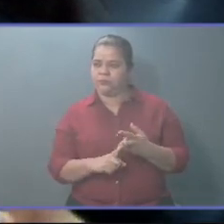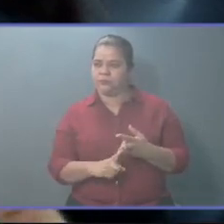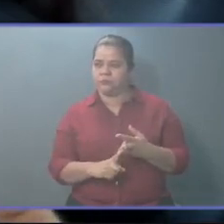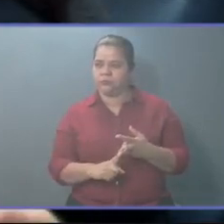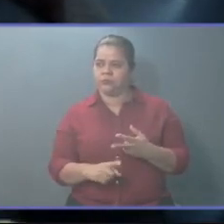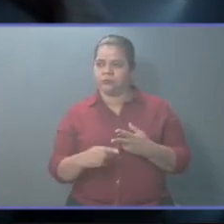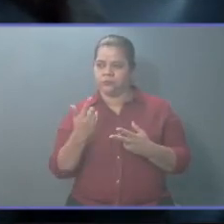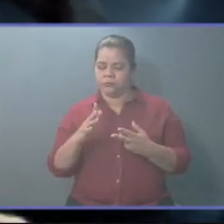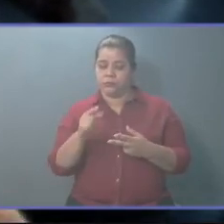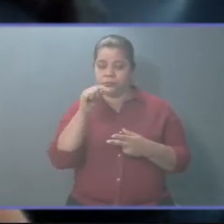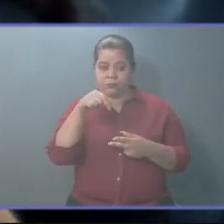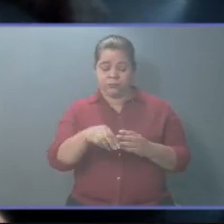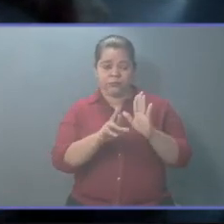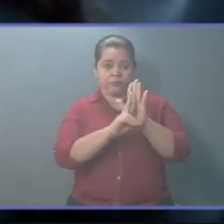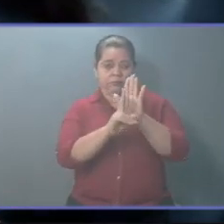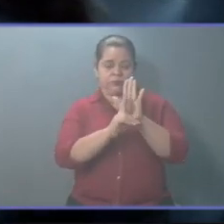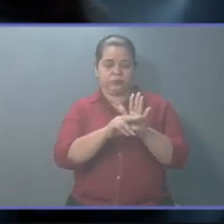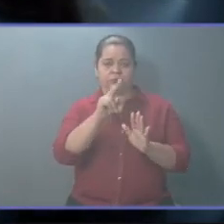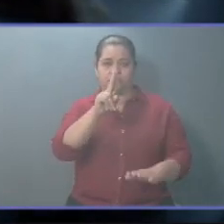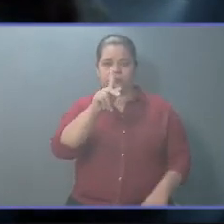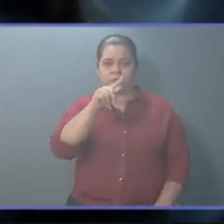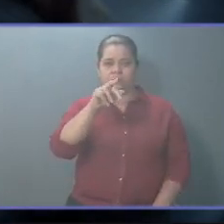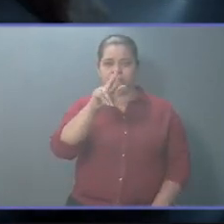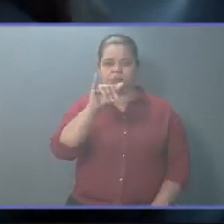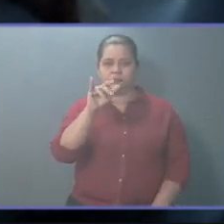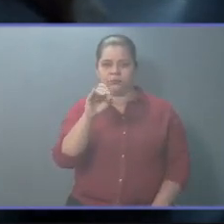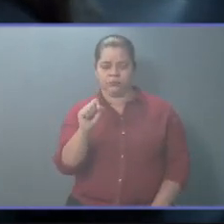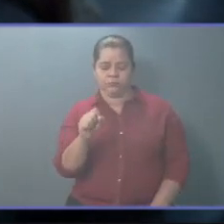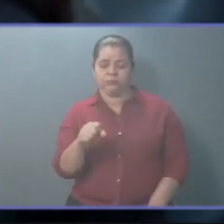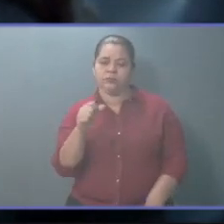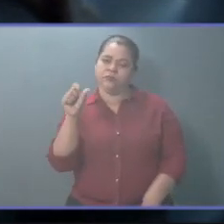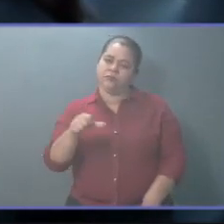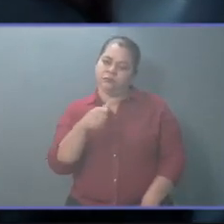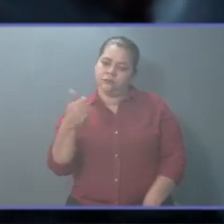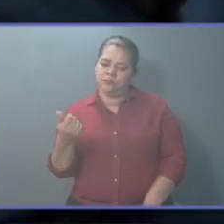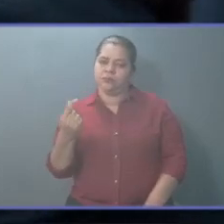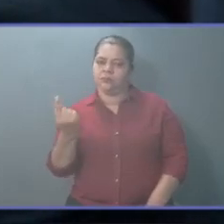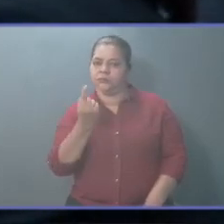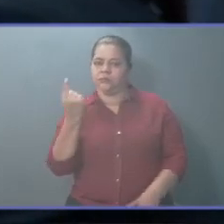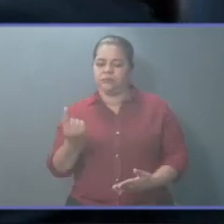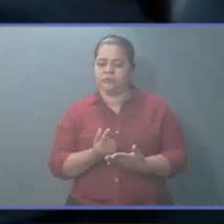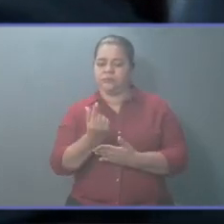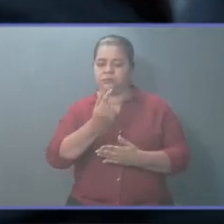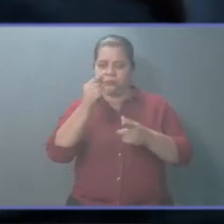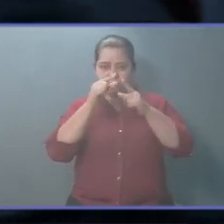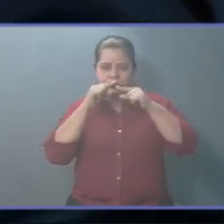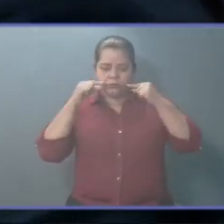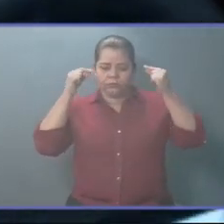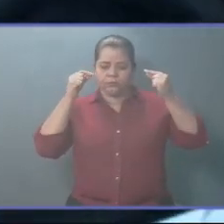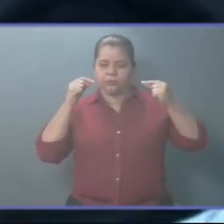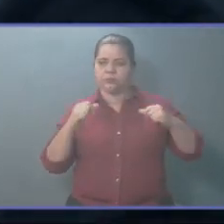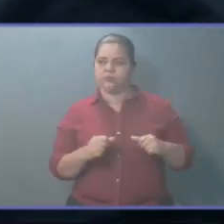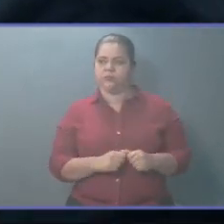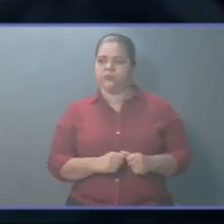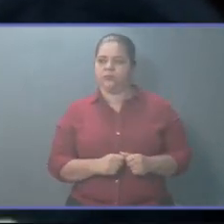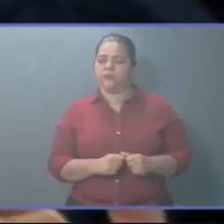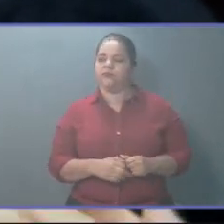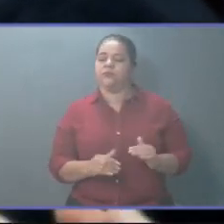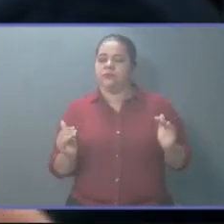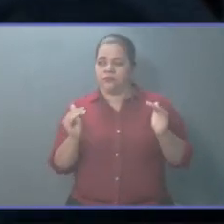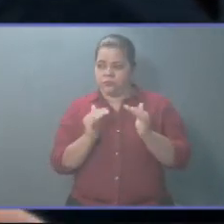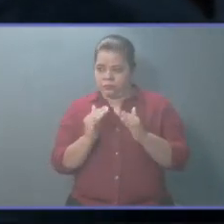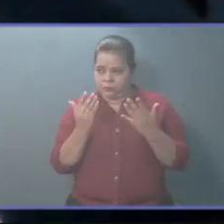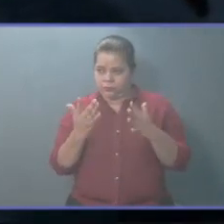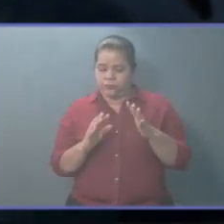acá hay una representación de UPRIDES, pero en el otro está directamente la Universidad Francisco Gaviria, que también